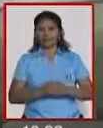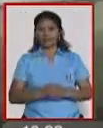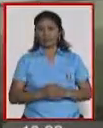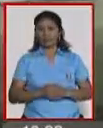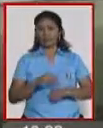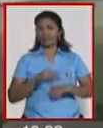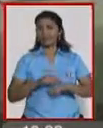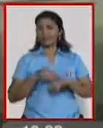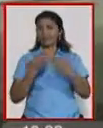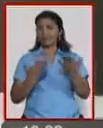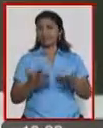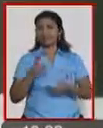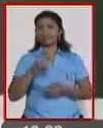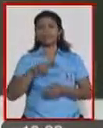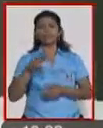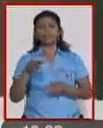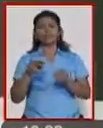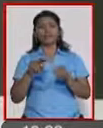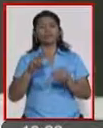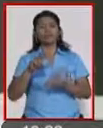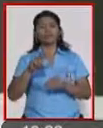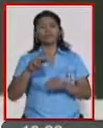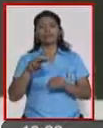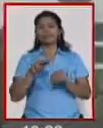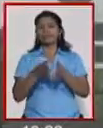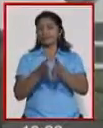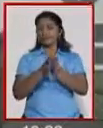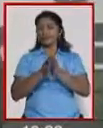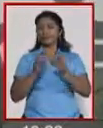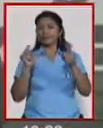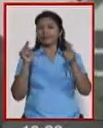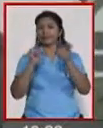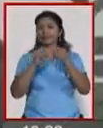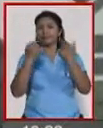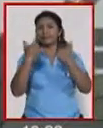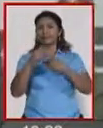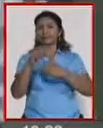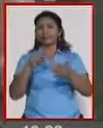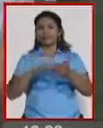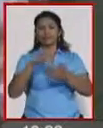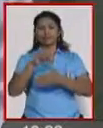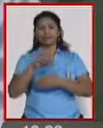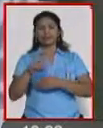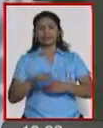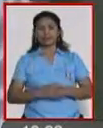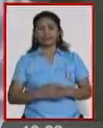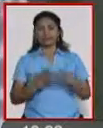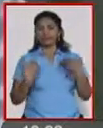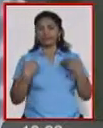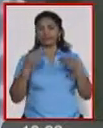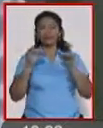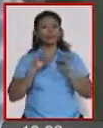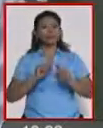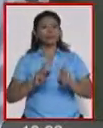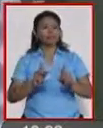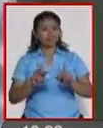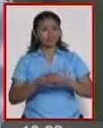Hasta el momento ya hay 22 solicitudes. El plazo es hasta el mes de marzo. Tienen esta gran